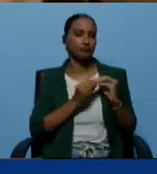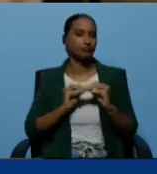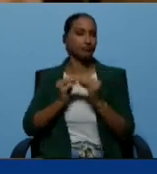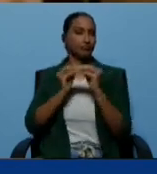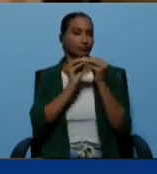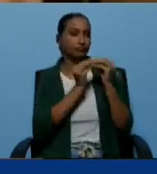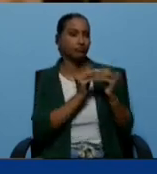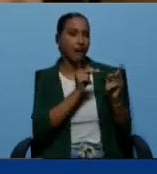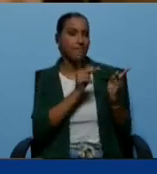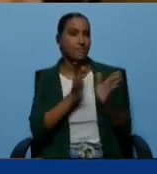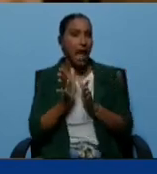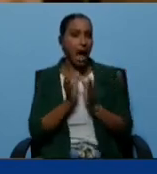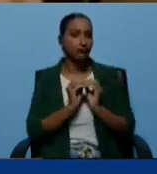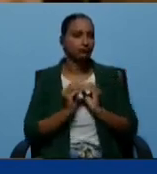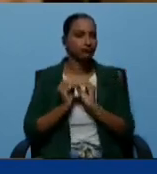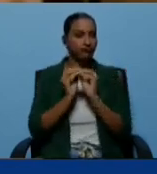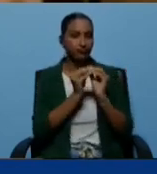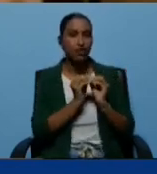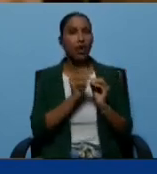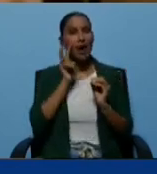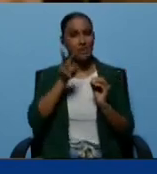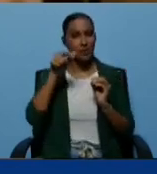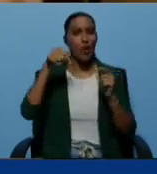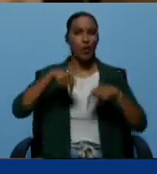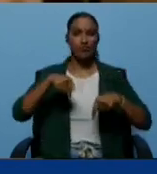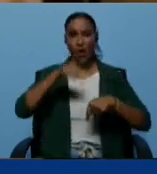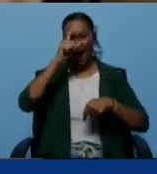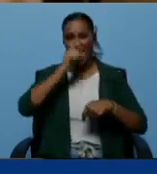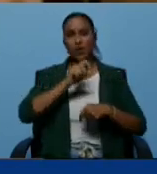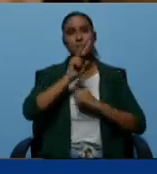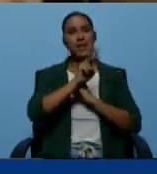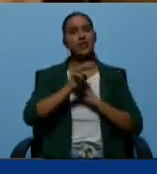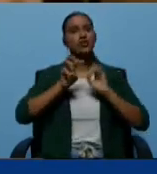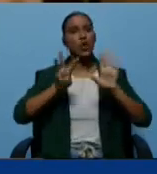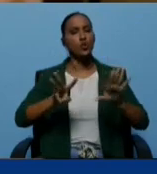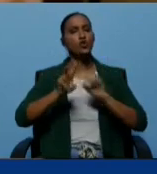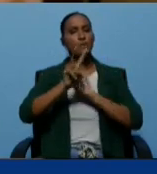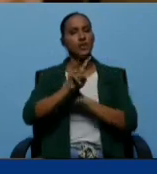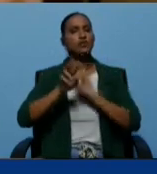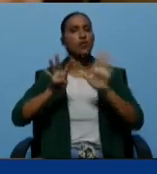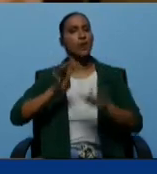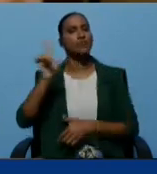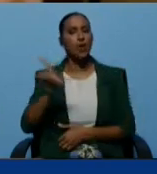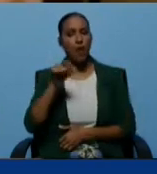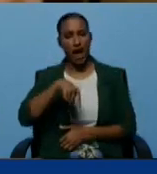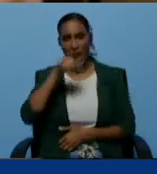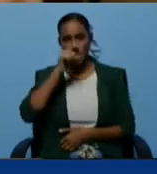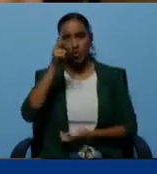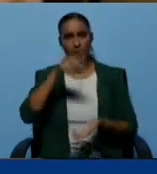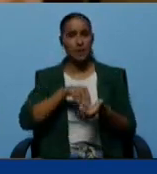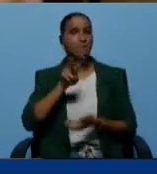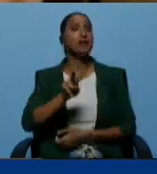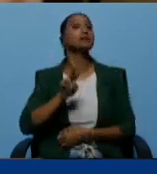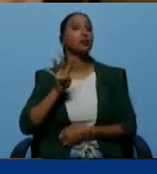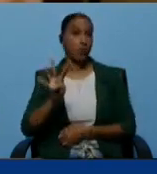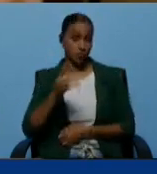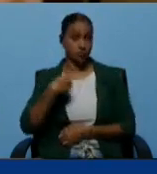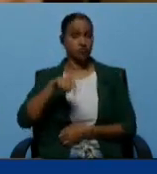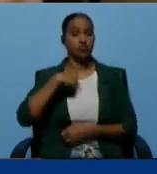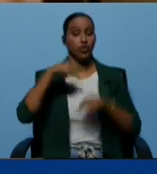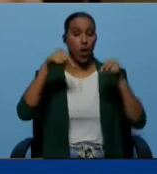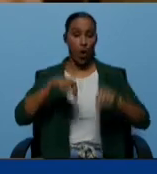ver el 28, 29 de julio del año 2024, con este antecedente que aquí estoy